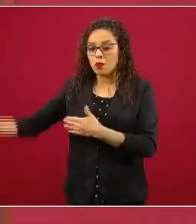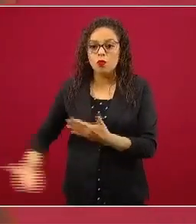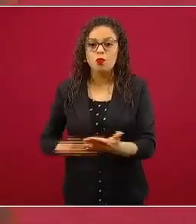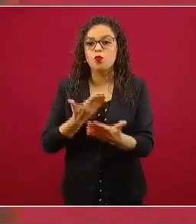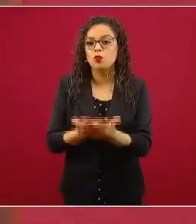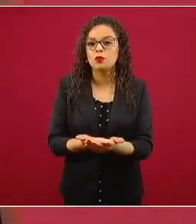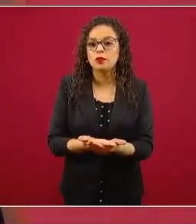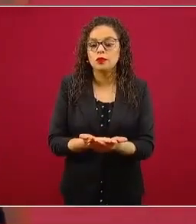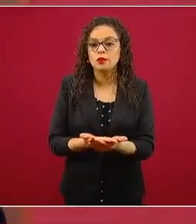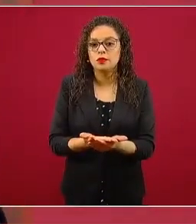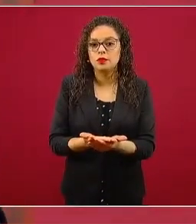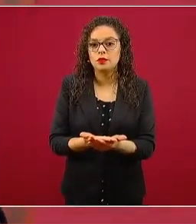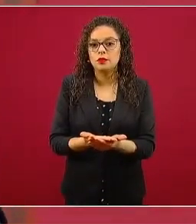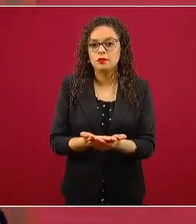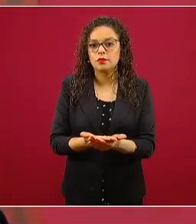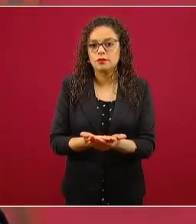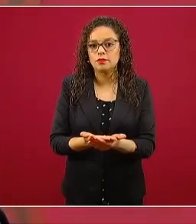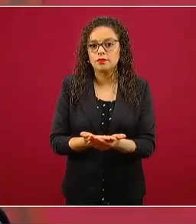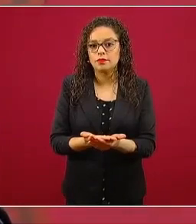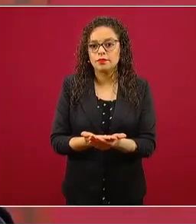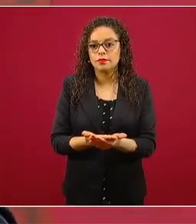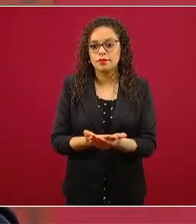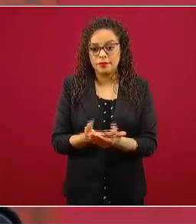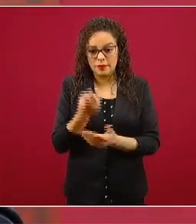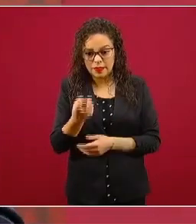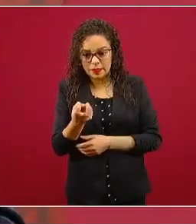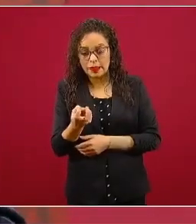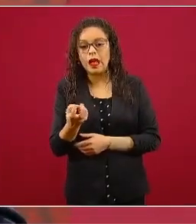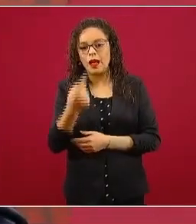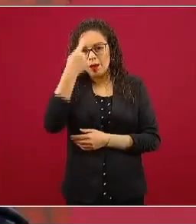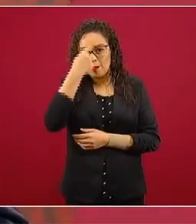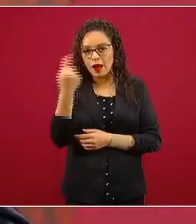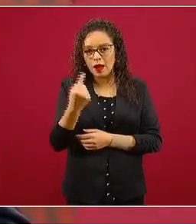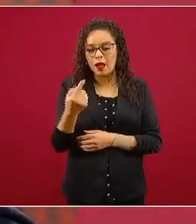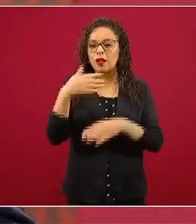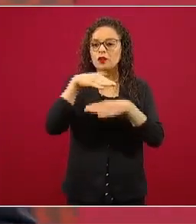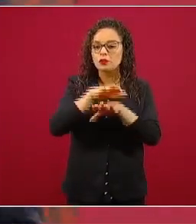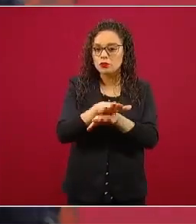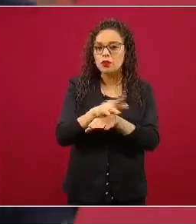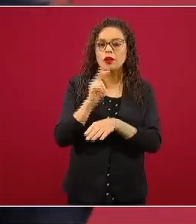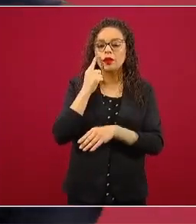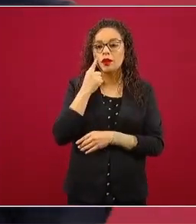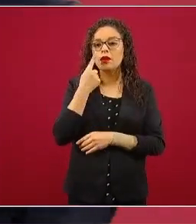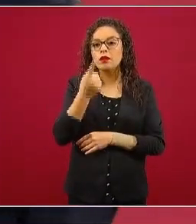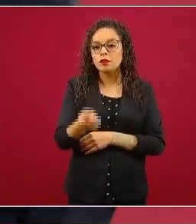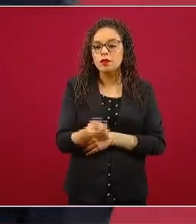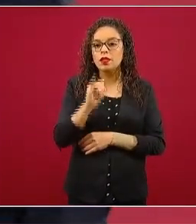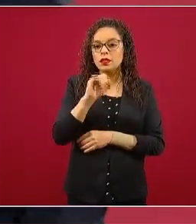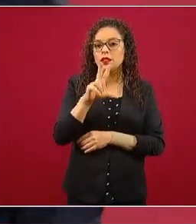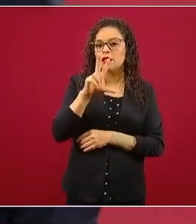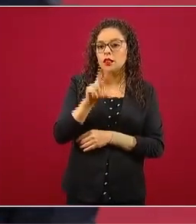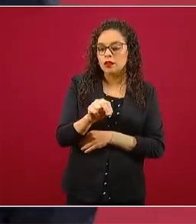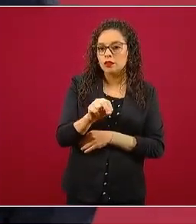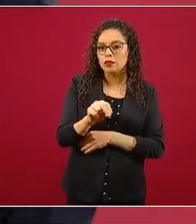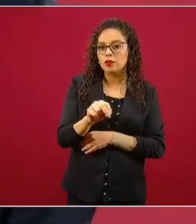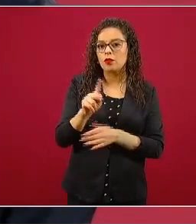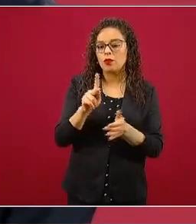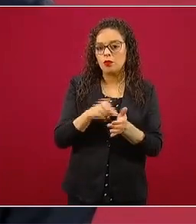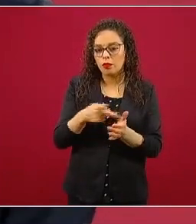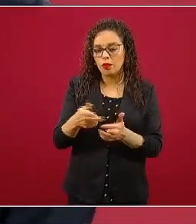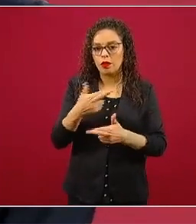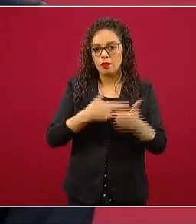para el regreso a la normalidad